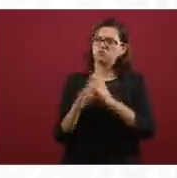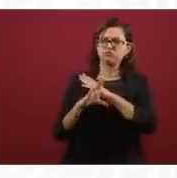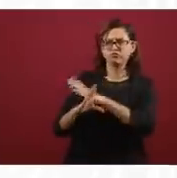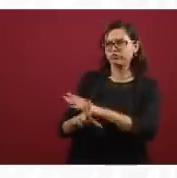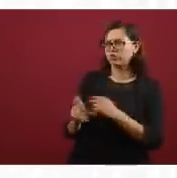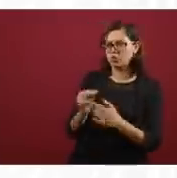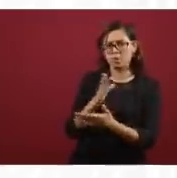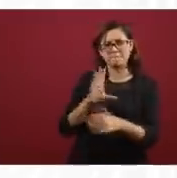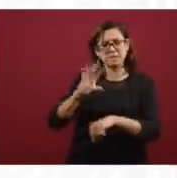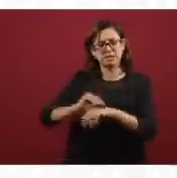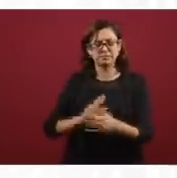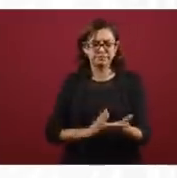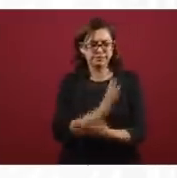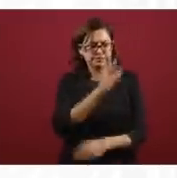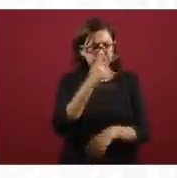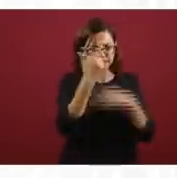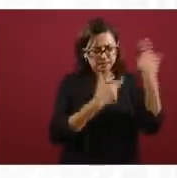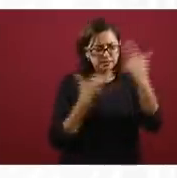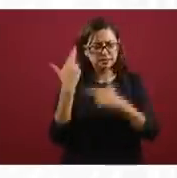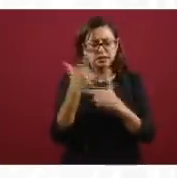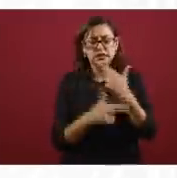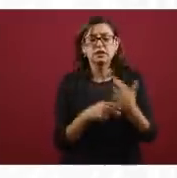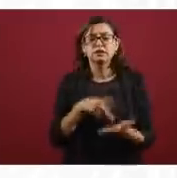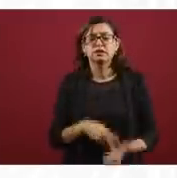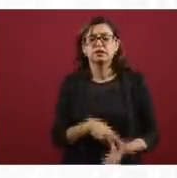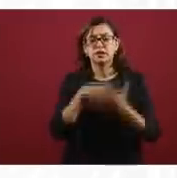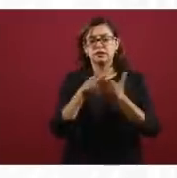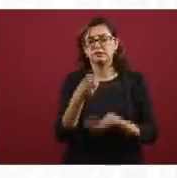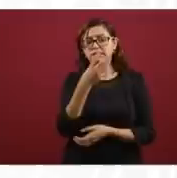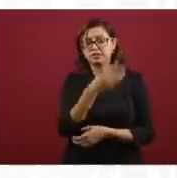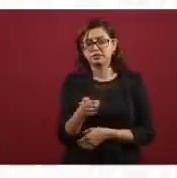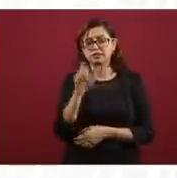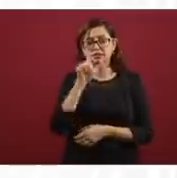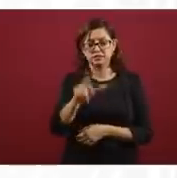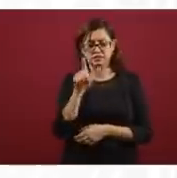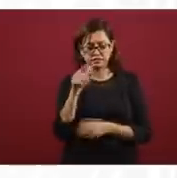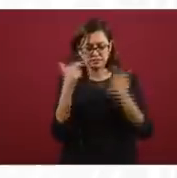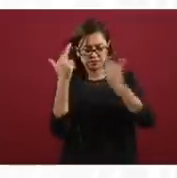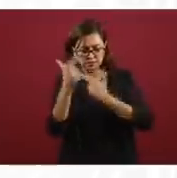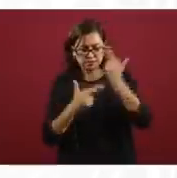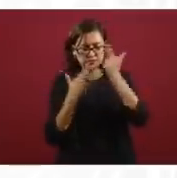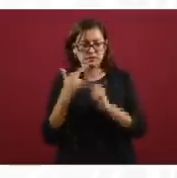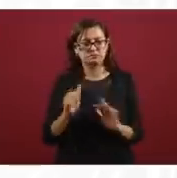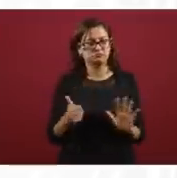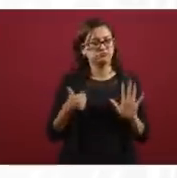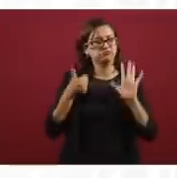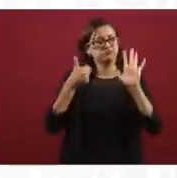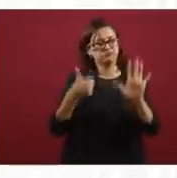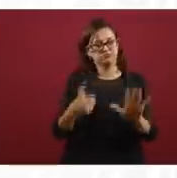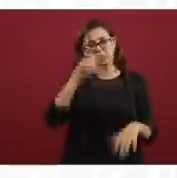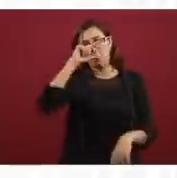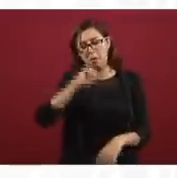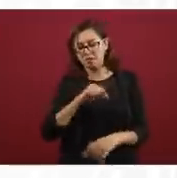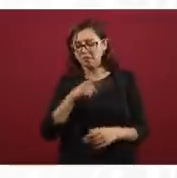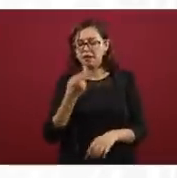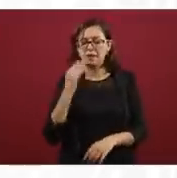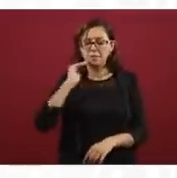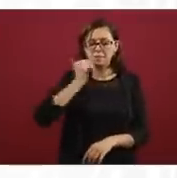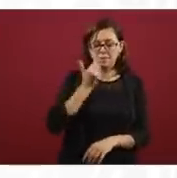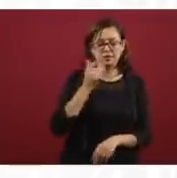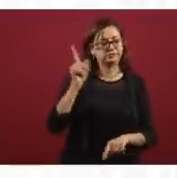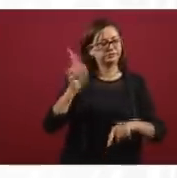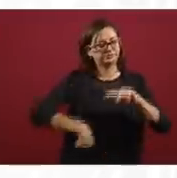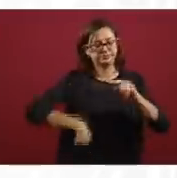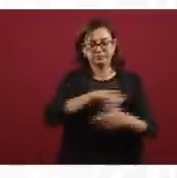verificación. Básculas verificadas 317, 6 estaban descalibradas y fueron inmovilizadas.